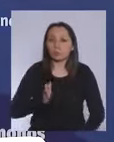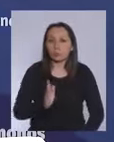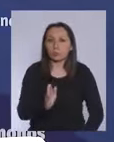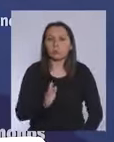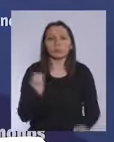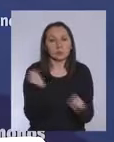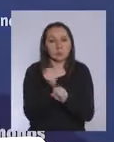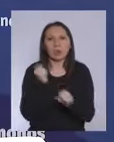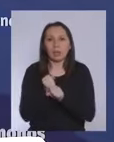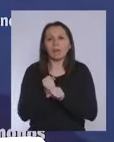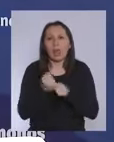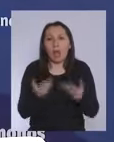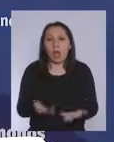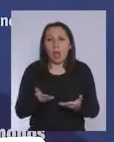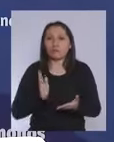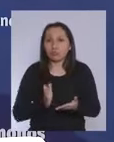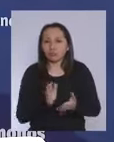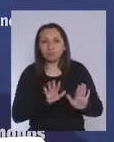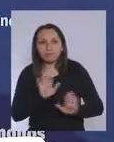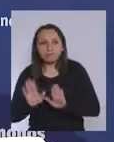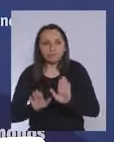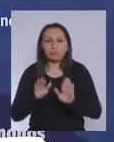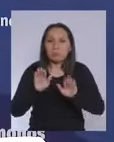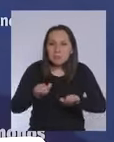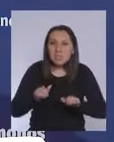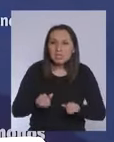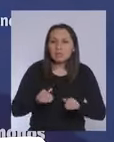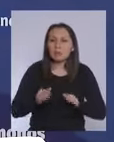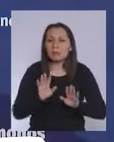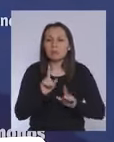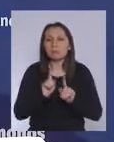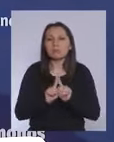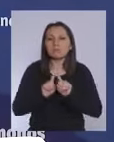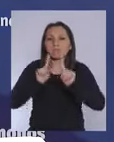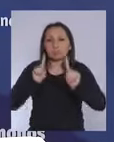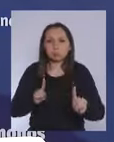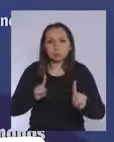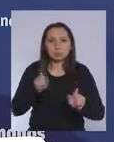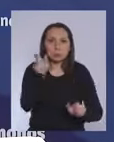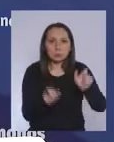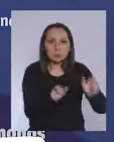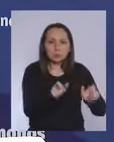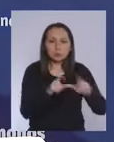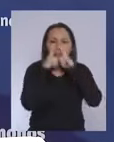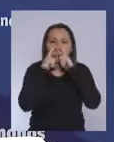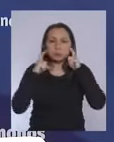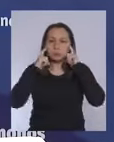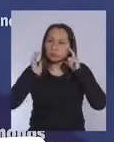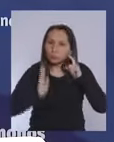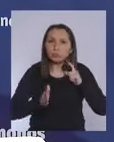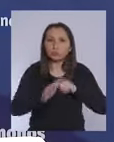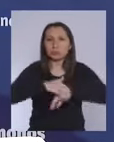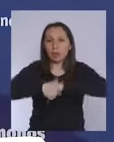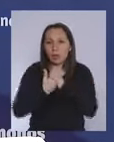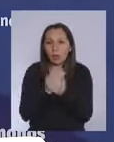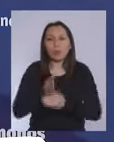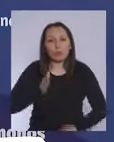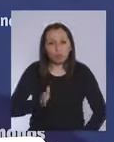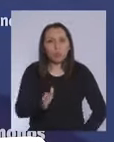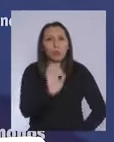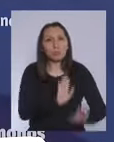el trabajo actual la actitud actual el distanciamiento físico mascarilla lavado de manos